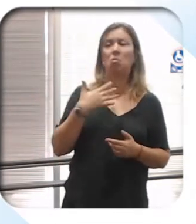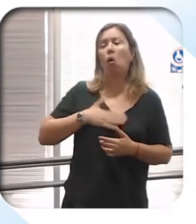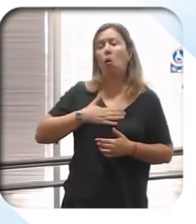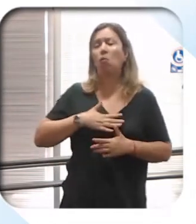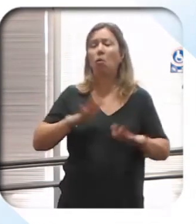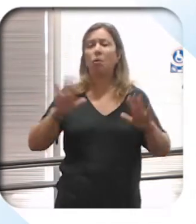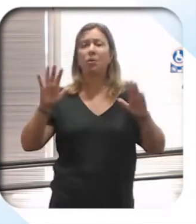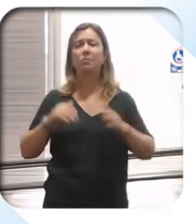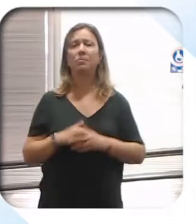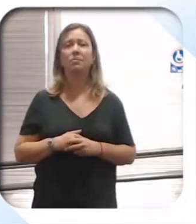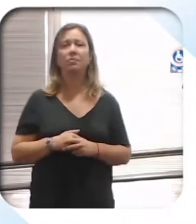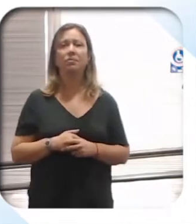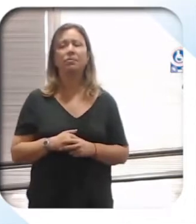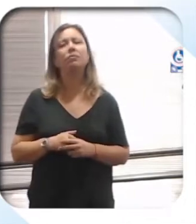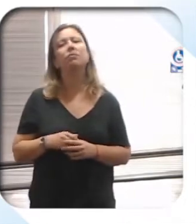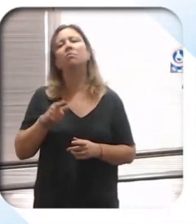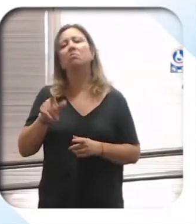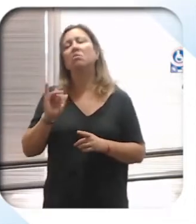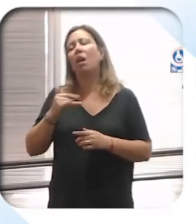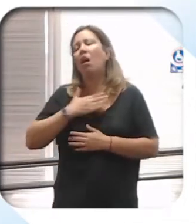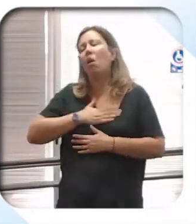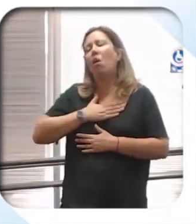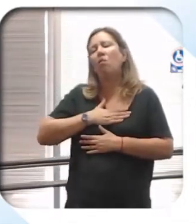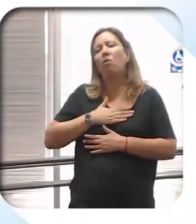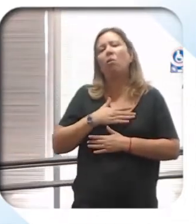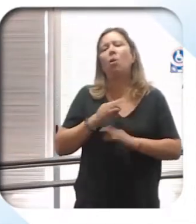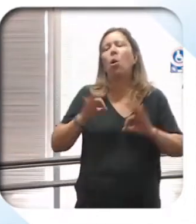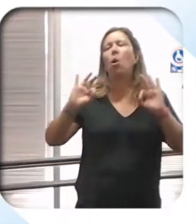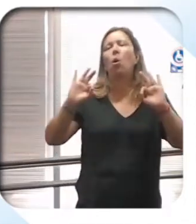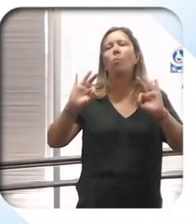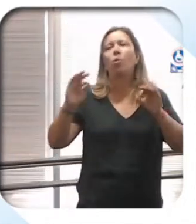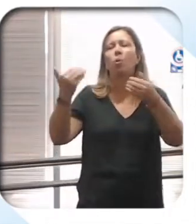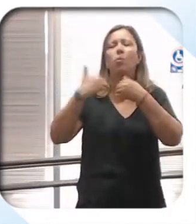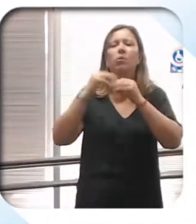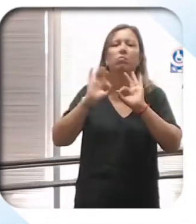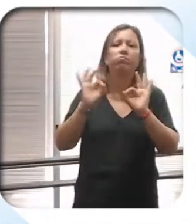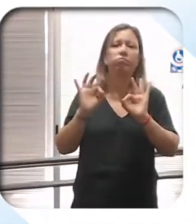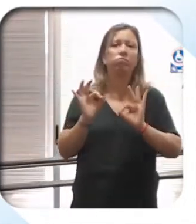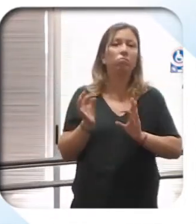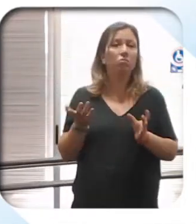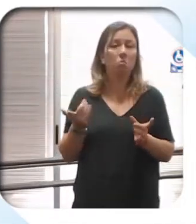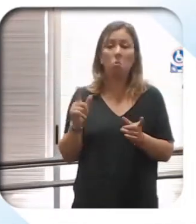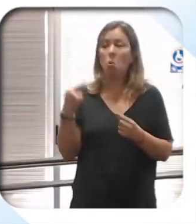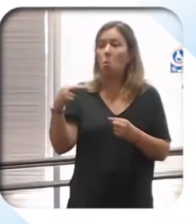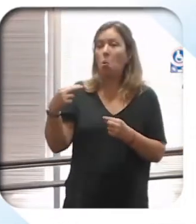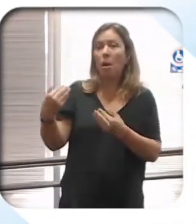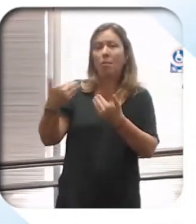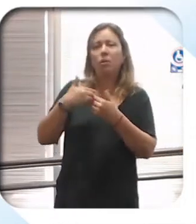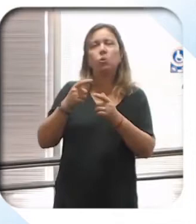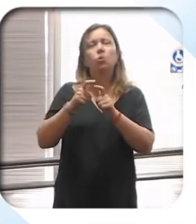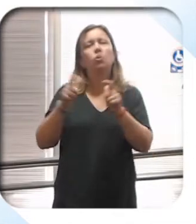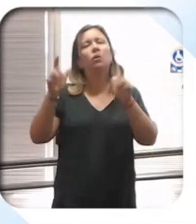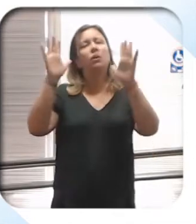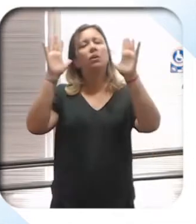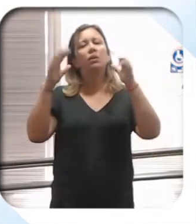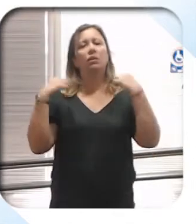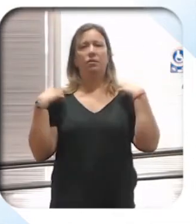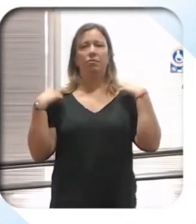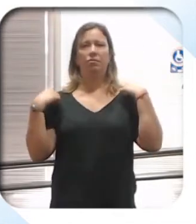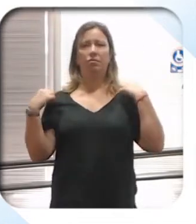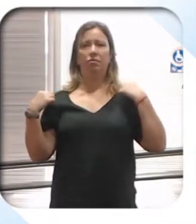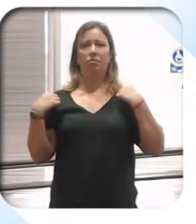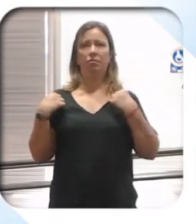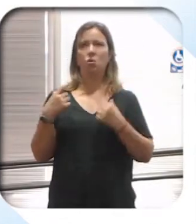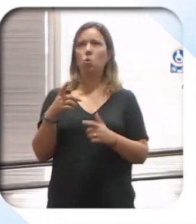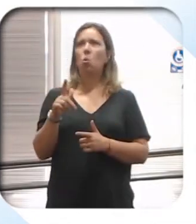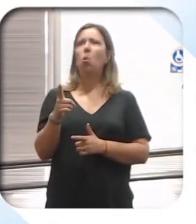conformes y se quedan en ese lugar de confort todo el tiempo. ¿Por qué? Porque no pregunta. ¡Qué suerte! No